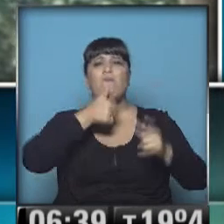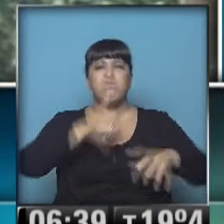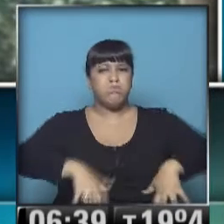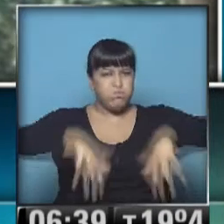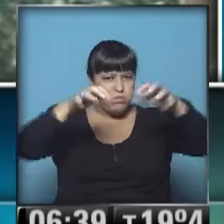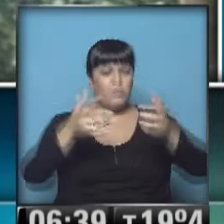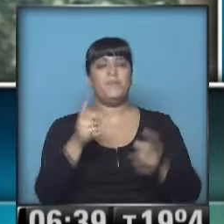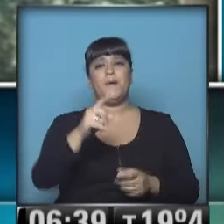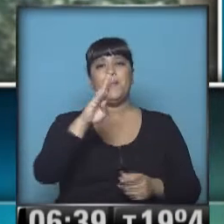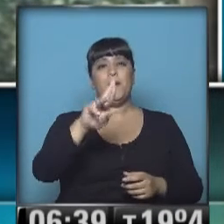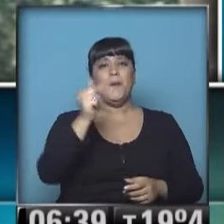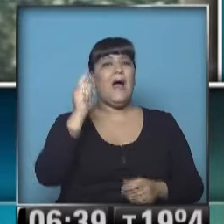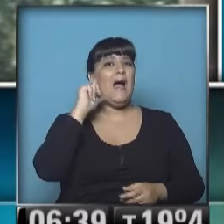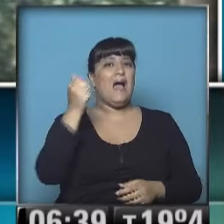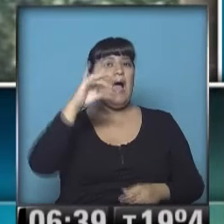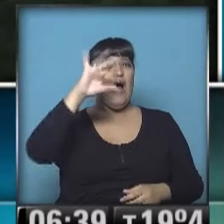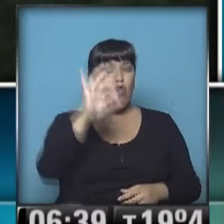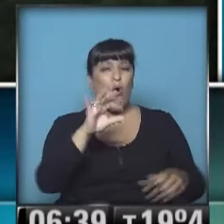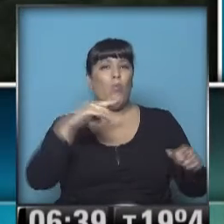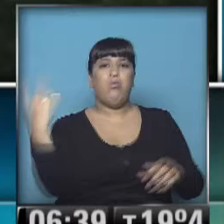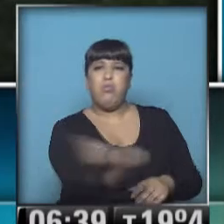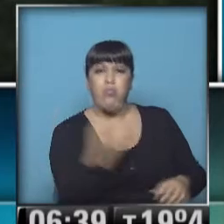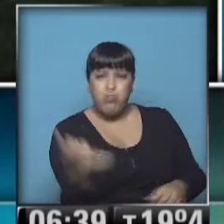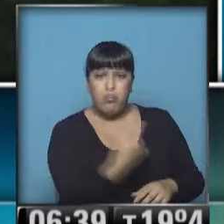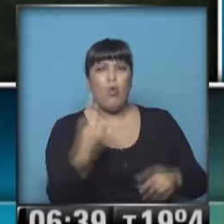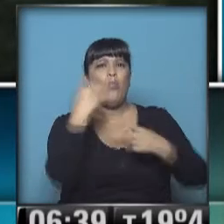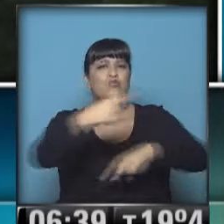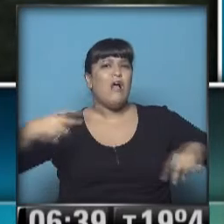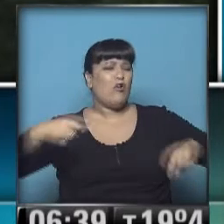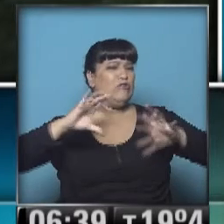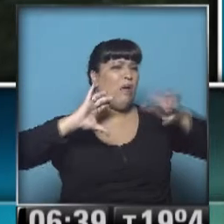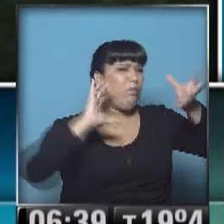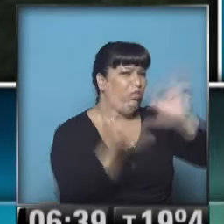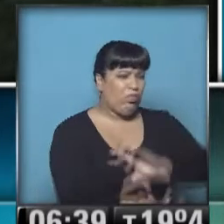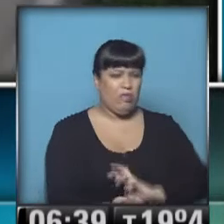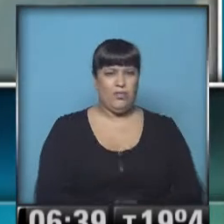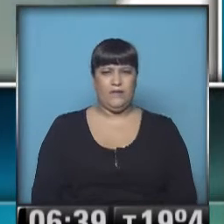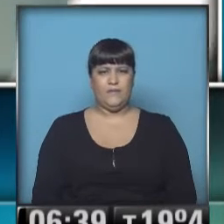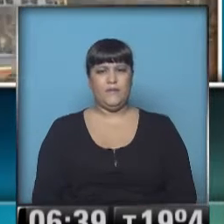En Bragado, un tornado causó graves daños materiales.